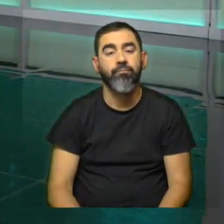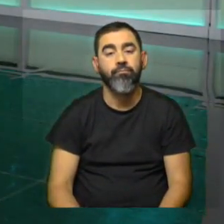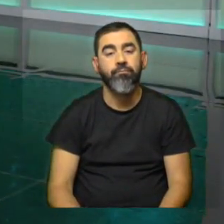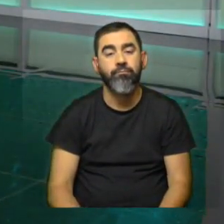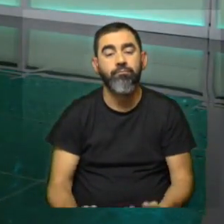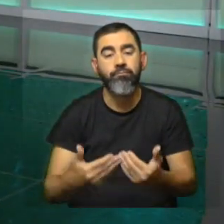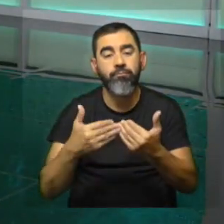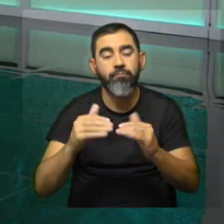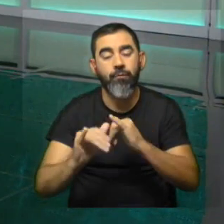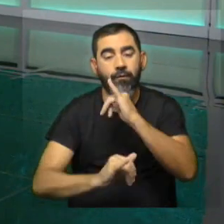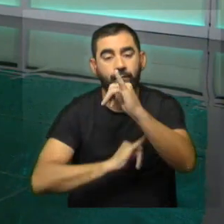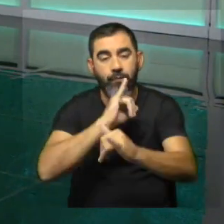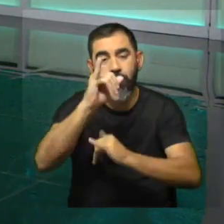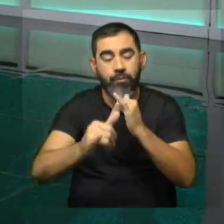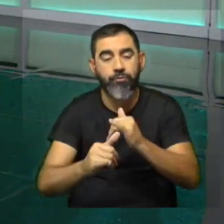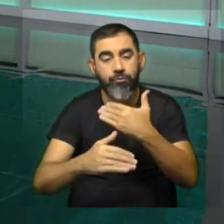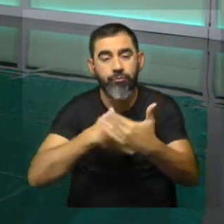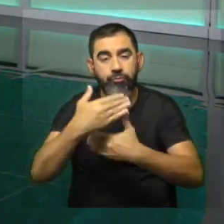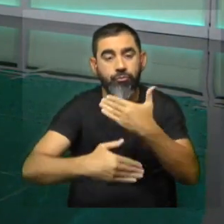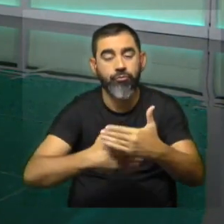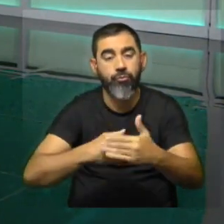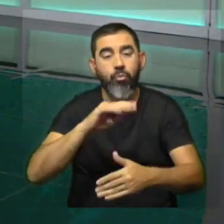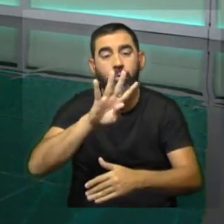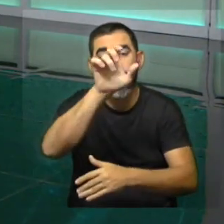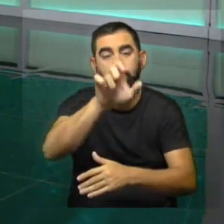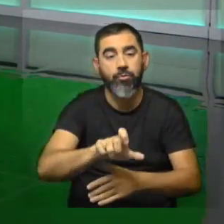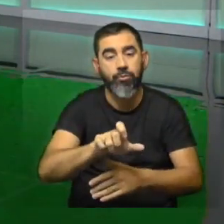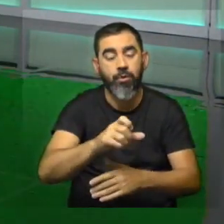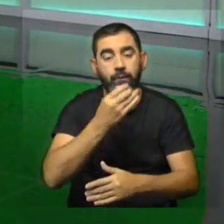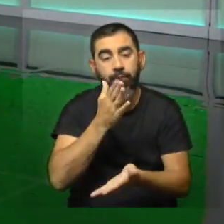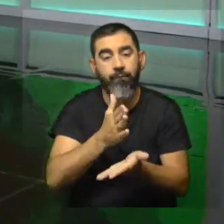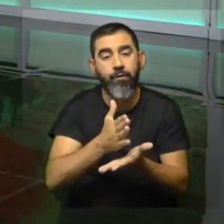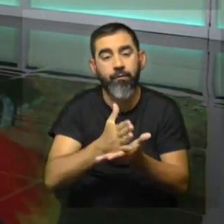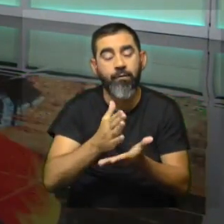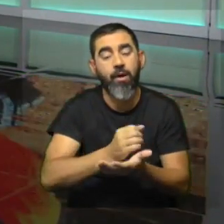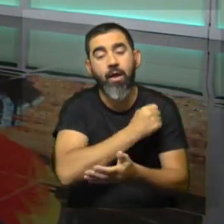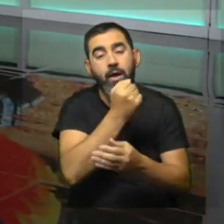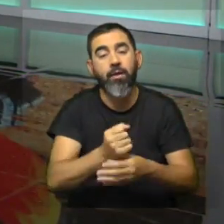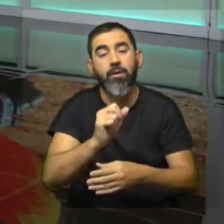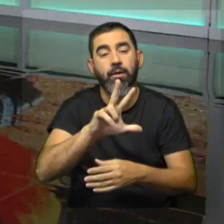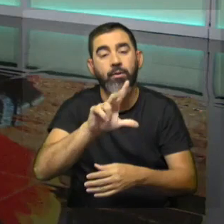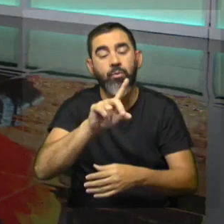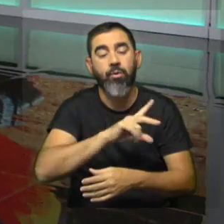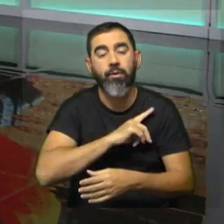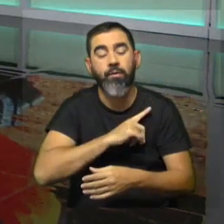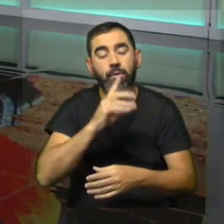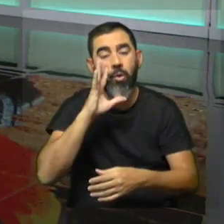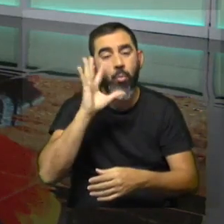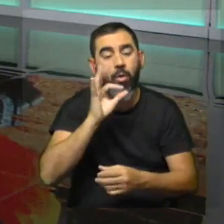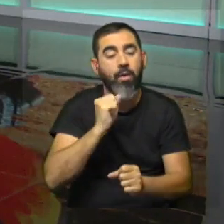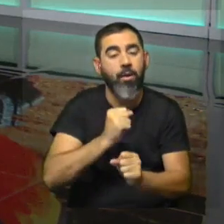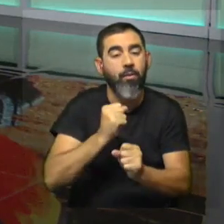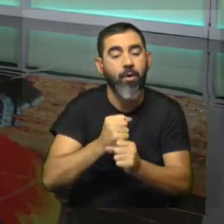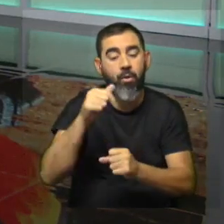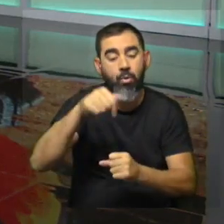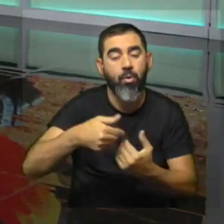Comenzando con el desarrollo informativo, lo que adelantábamos recién, cuatro personas que fueron beneficiarias hasta el 31 de diciembre del programa de oportunidades laborales